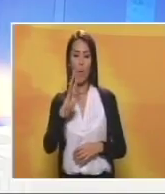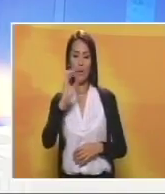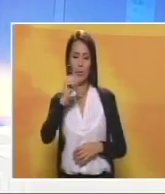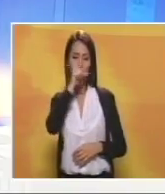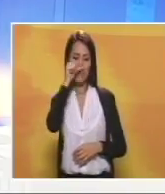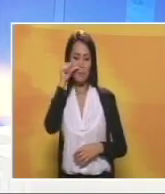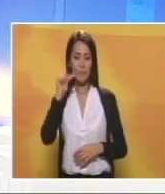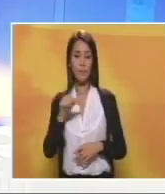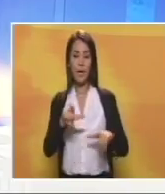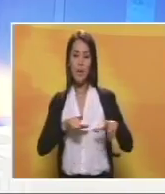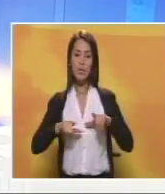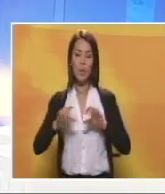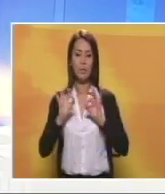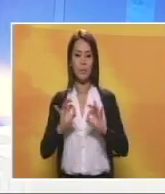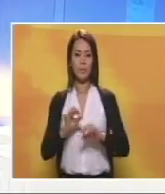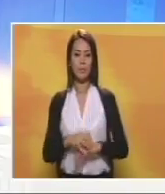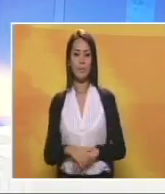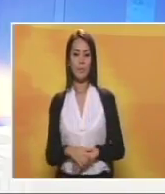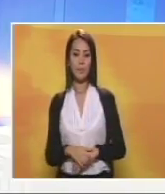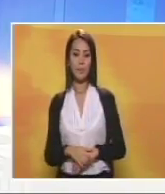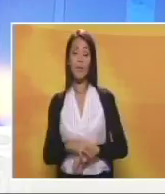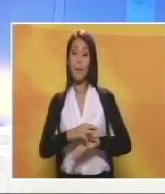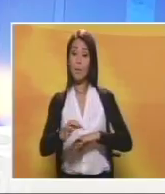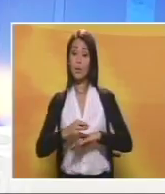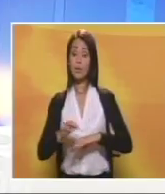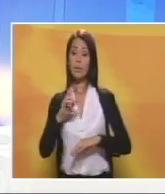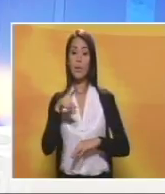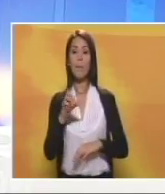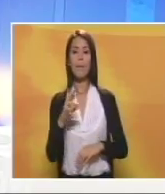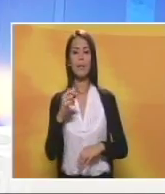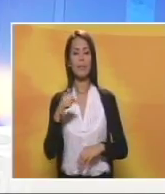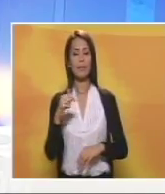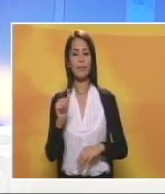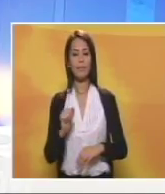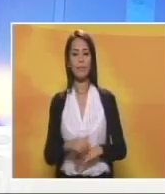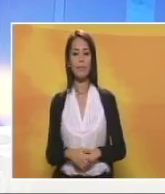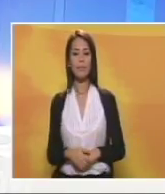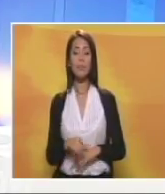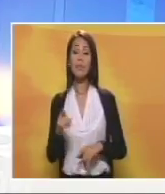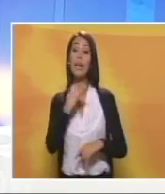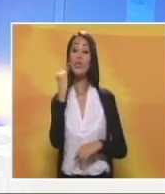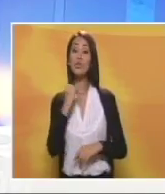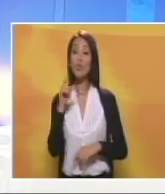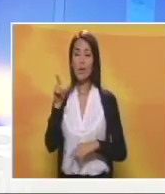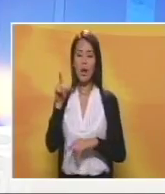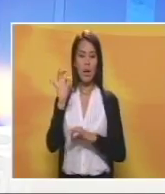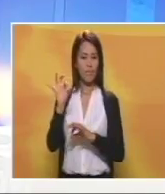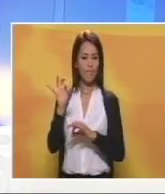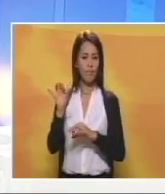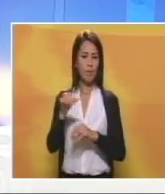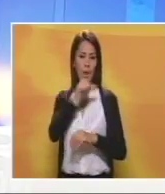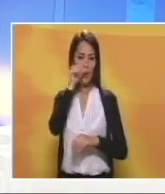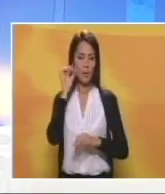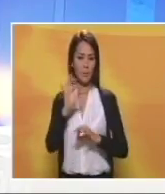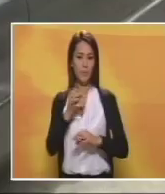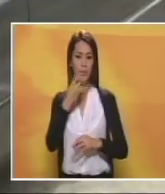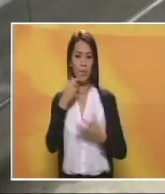punto de atención Casteja, municipio Peña. Se conoció que la sustancia era proveniente del estado Zulia. Joel Vargas nos tiene los